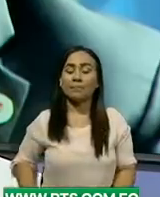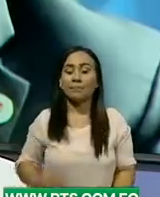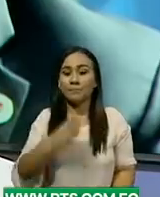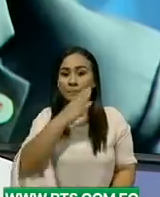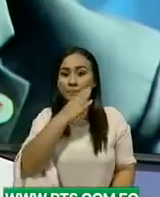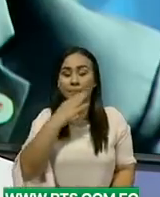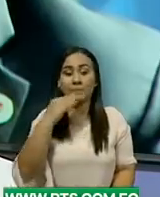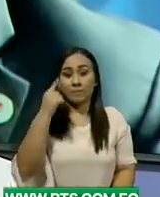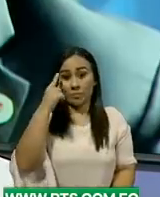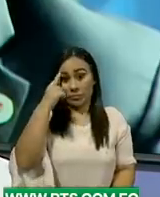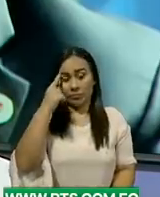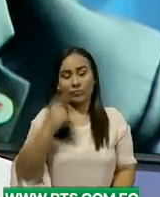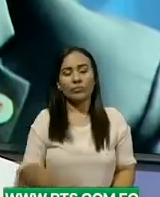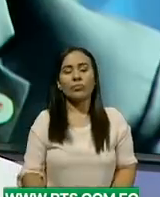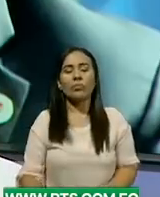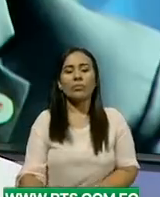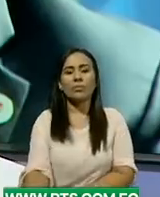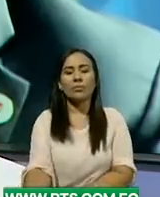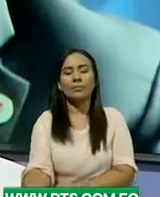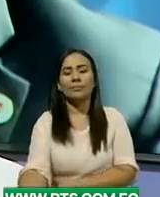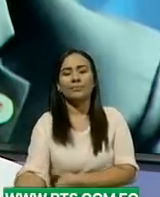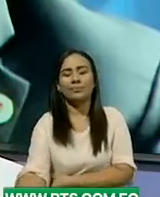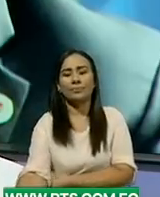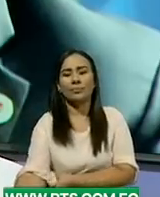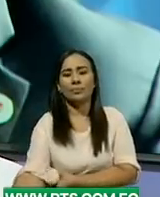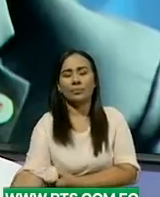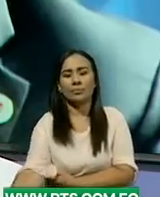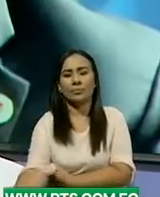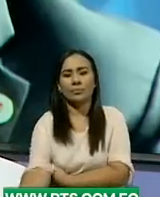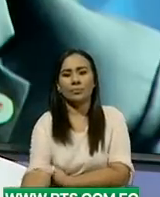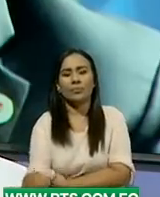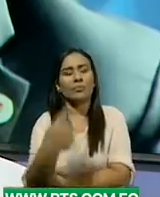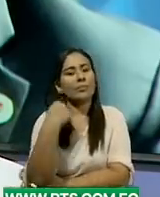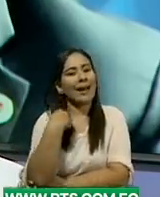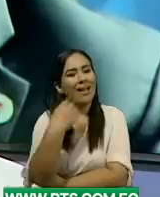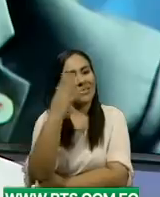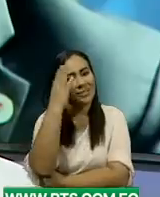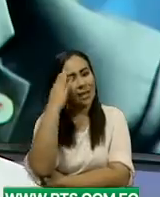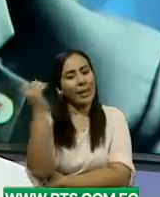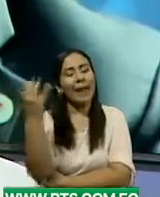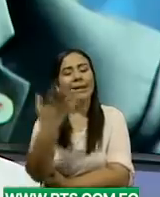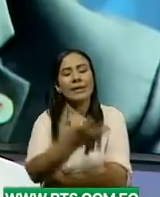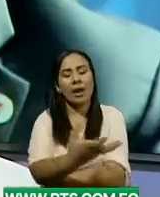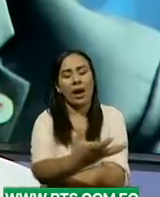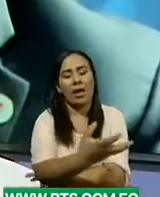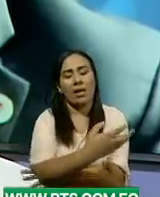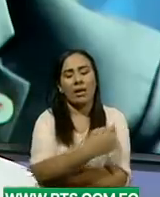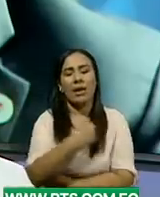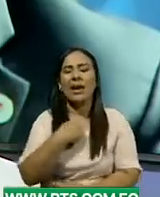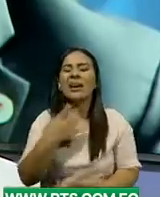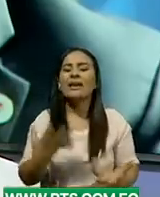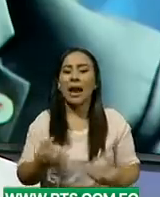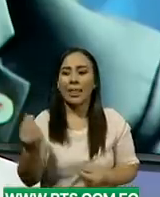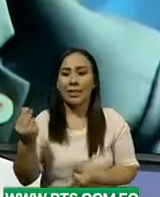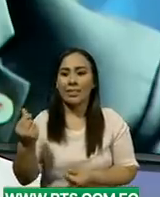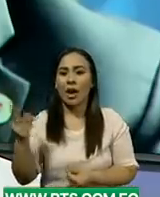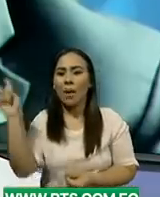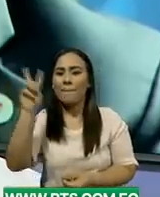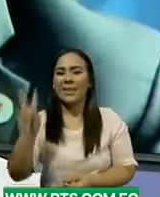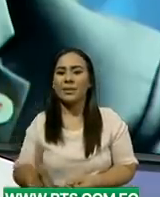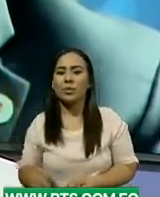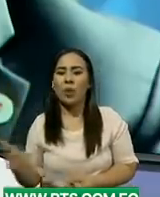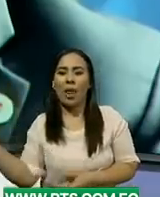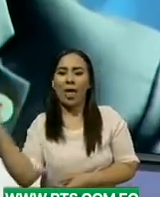sus coidearios para presuntamente desestabilizar su régimen. La alerta la realizó en Chile durante